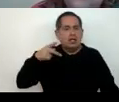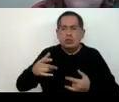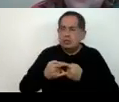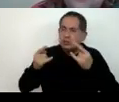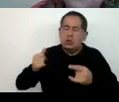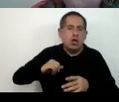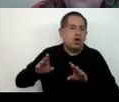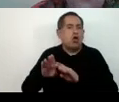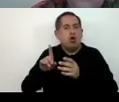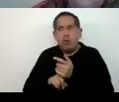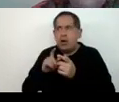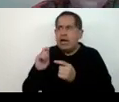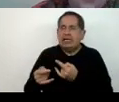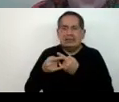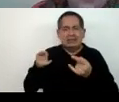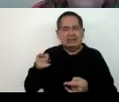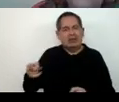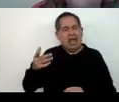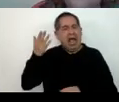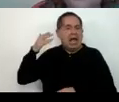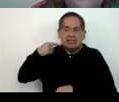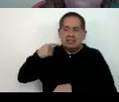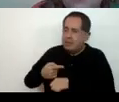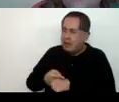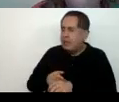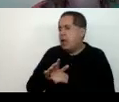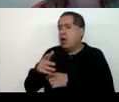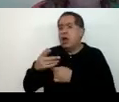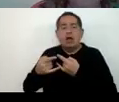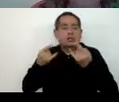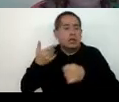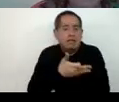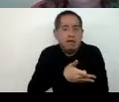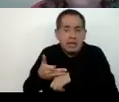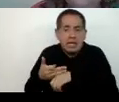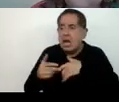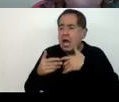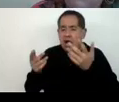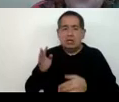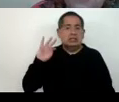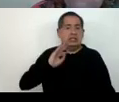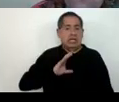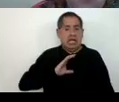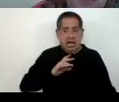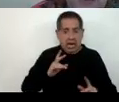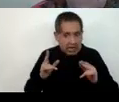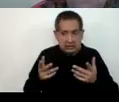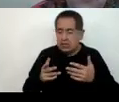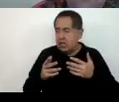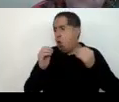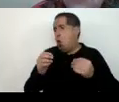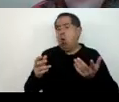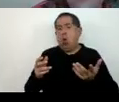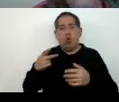antecedentes personales patológicos, de sus antecedentes familiares, si hubo cáncer, por ejemplo, en